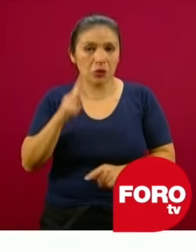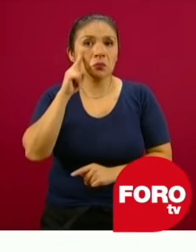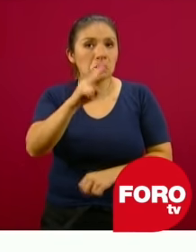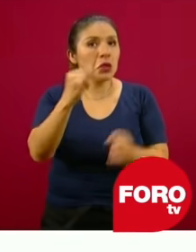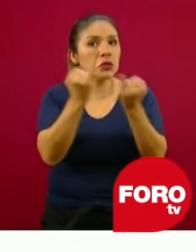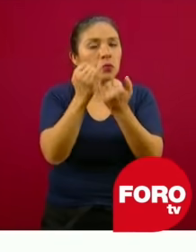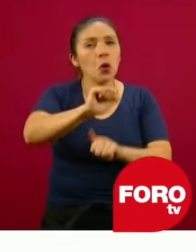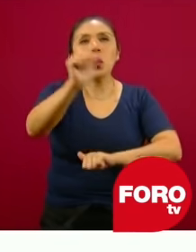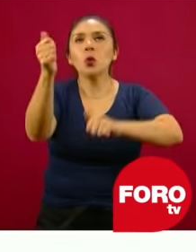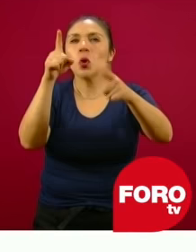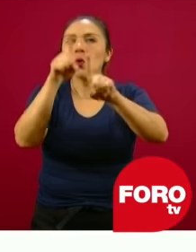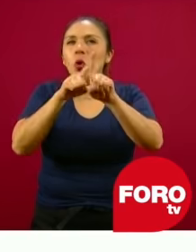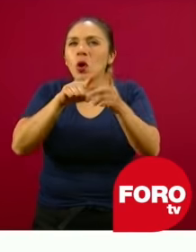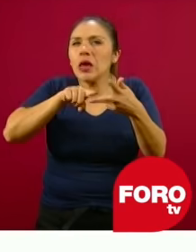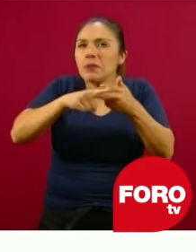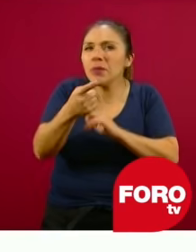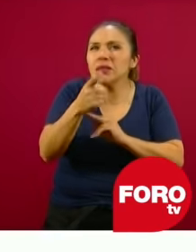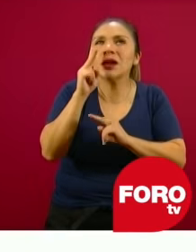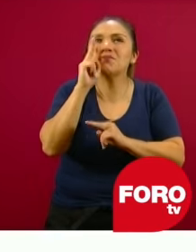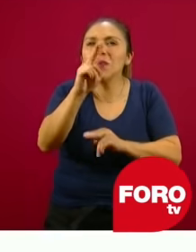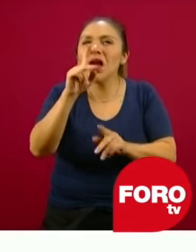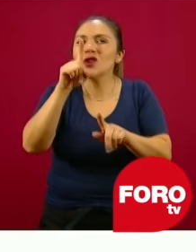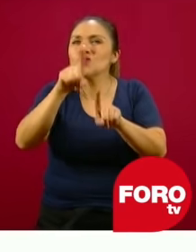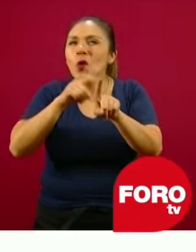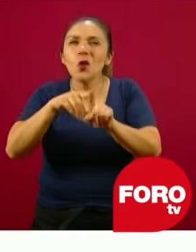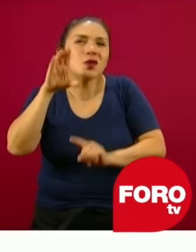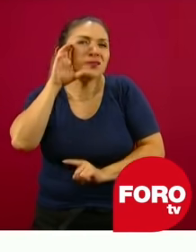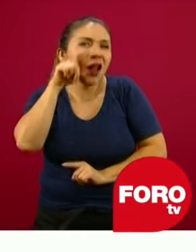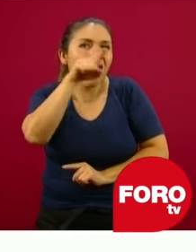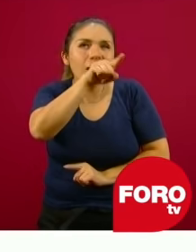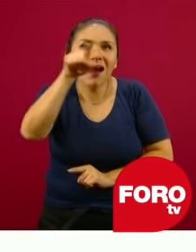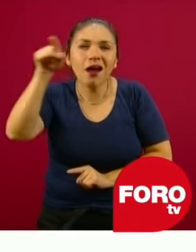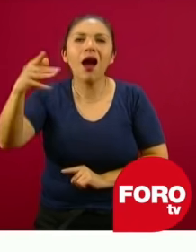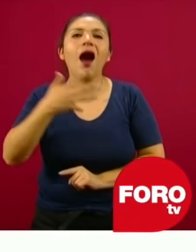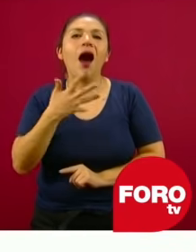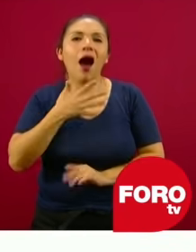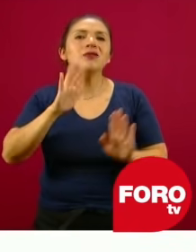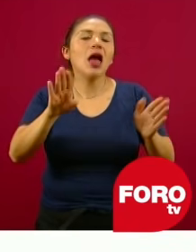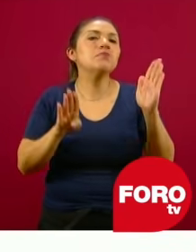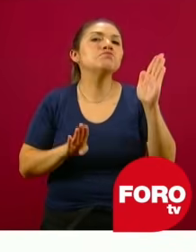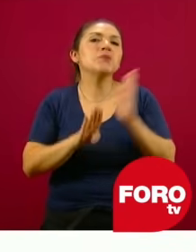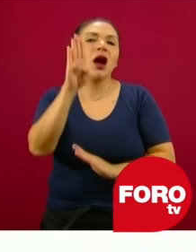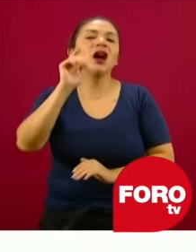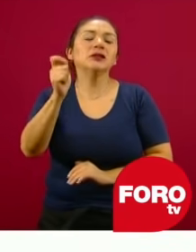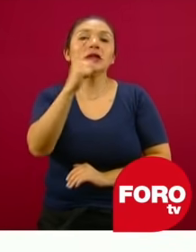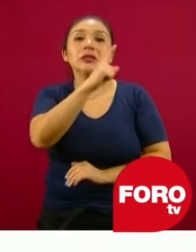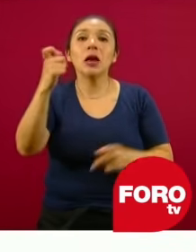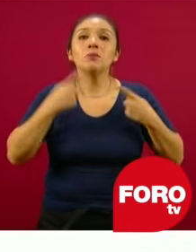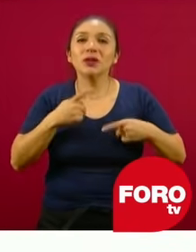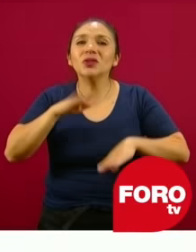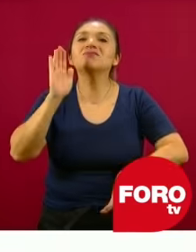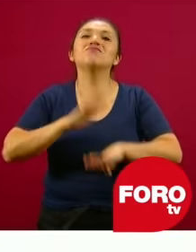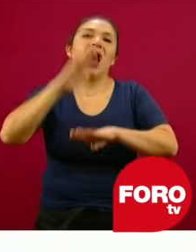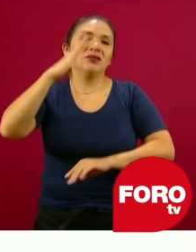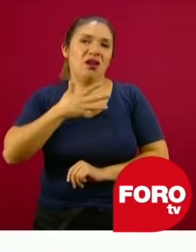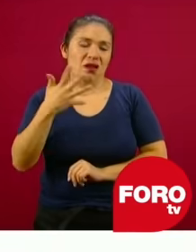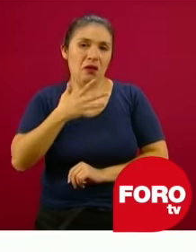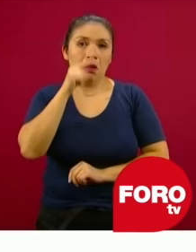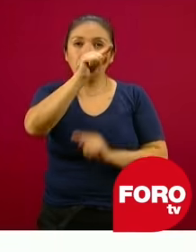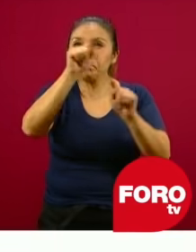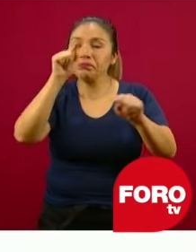entidades federativas empiezan a pintarse también de naranja, que significa que han pasado la barrera de los 100 casos y continúan